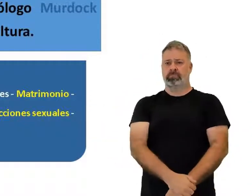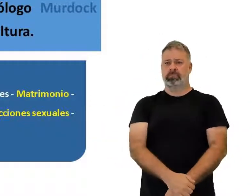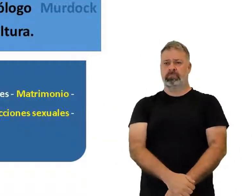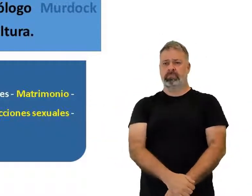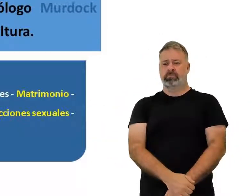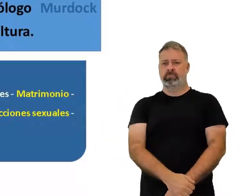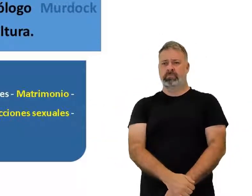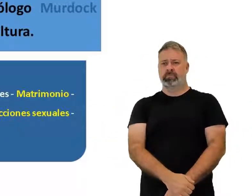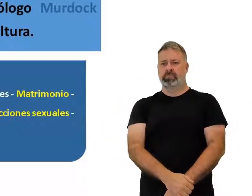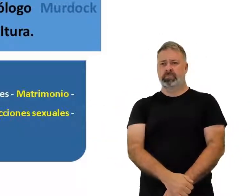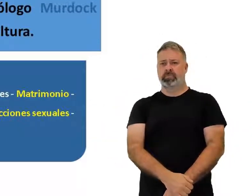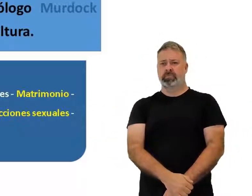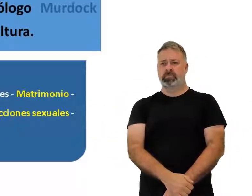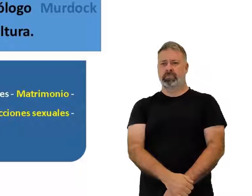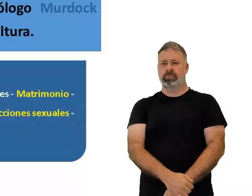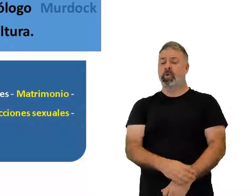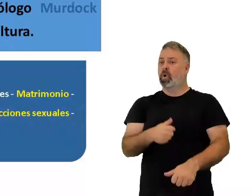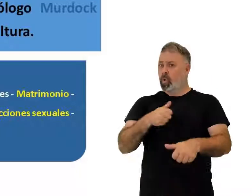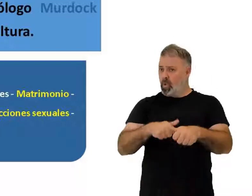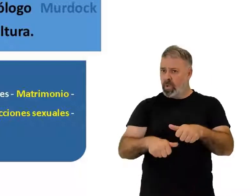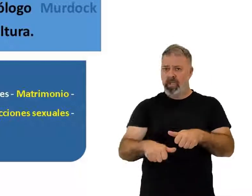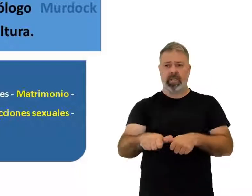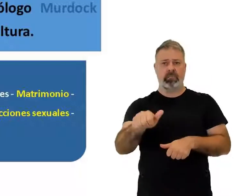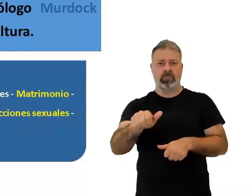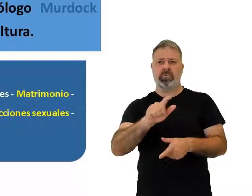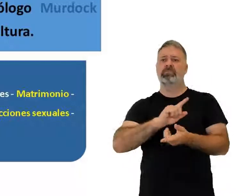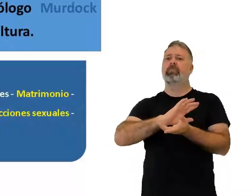Y con el tiempo pueden cambiar.